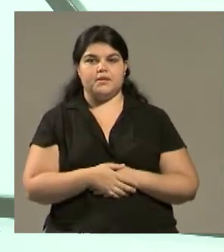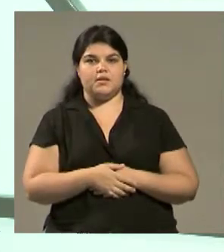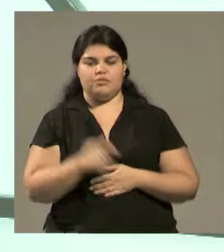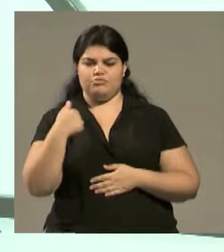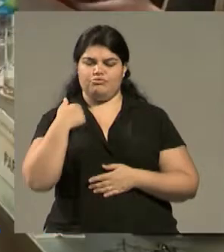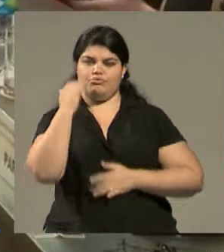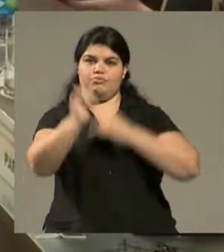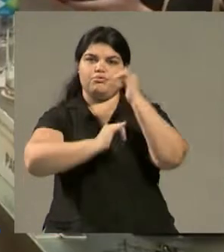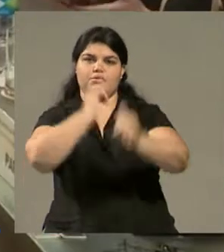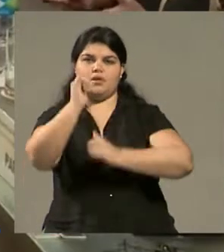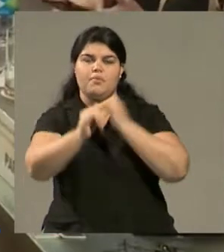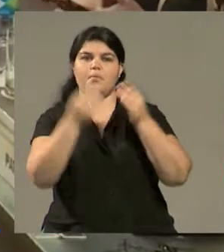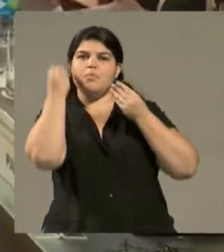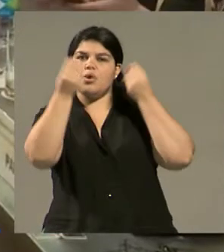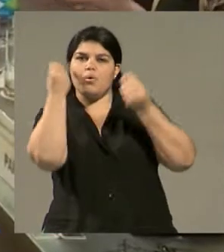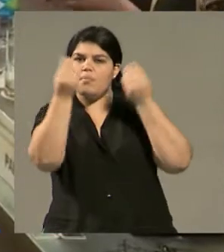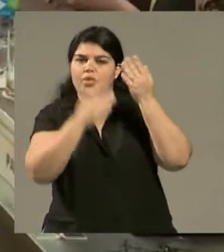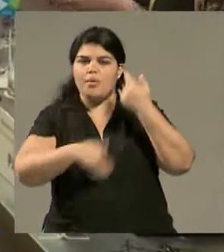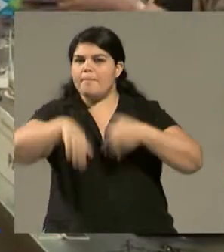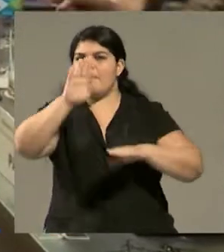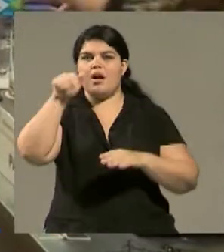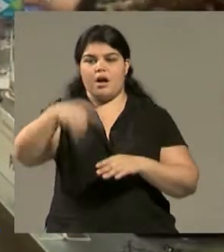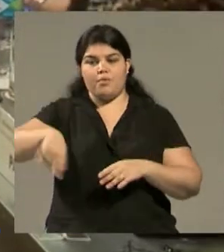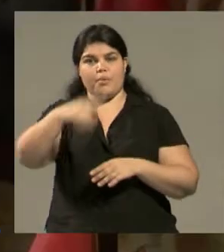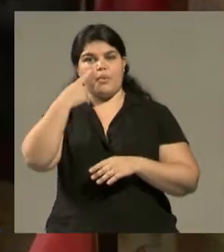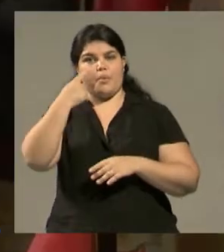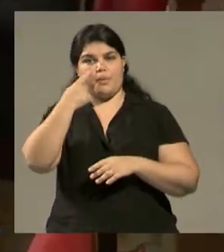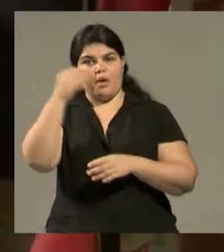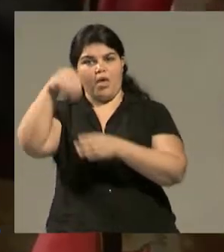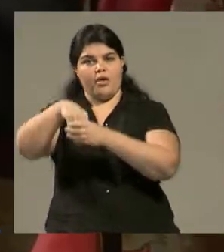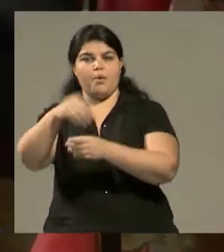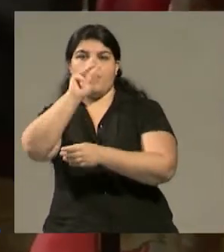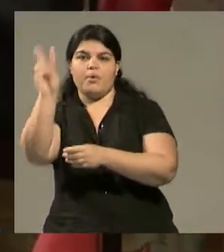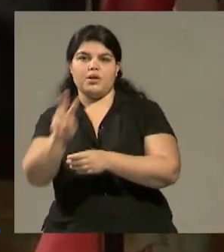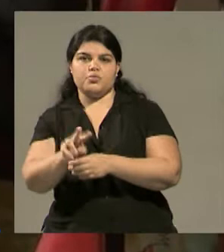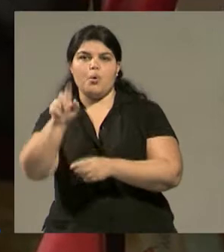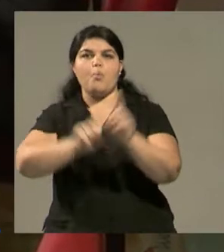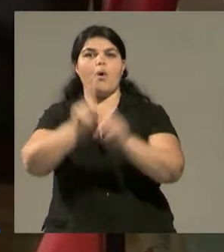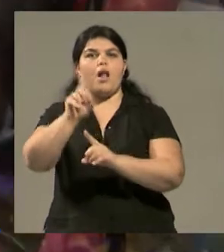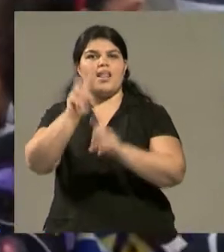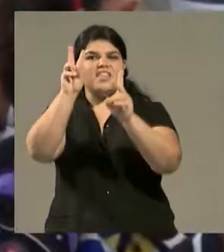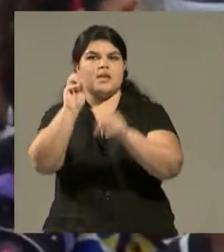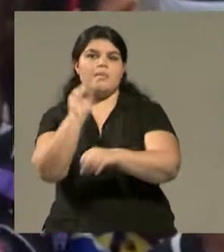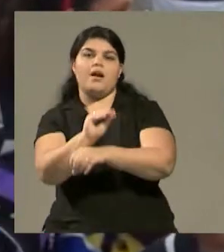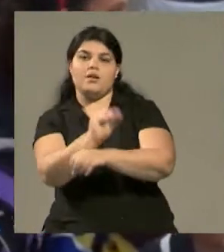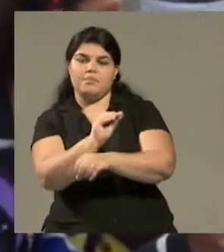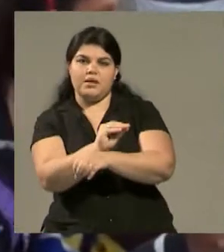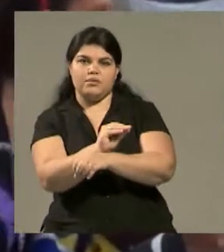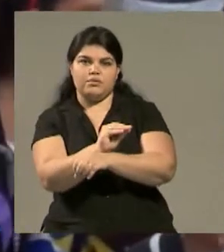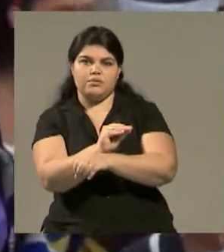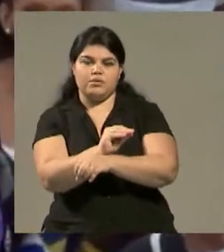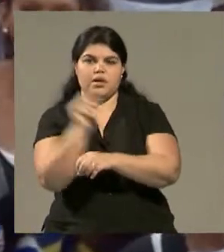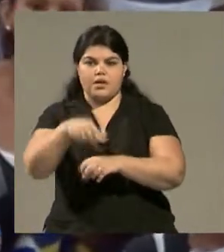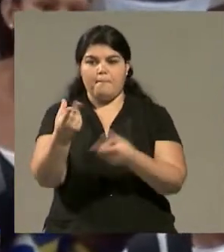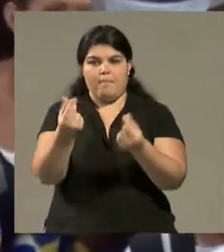las mayores preocupaciones que tenemos nosotros los venezolanos, y me incluyo, es el tema de los alimentos. No vale con tener pues el